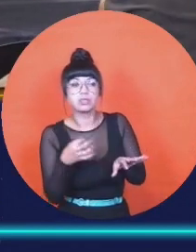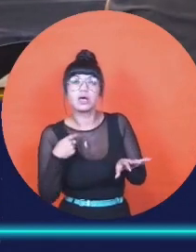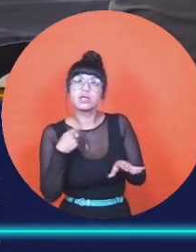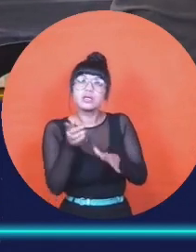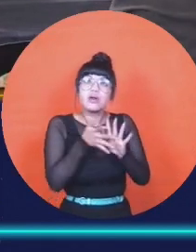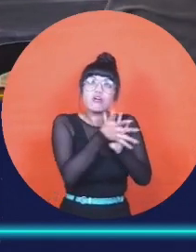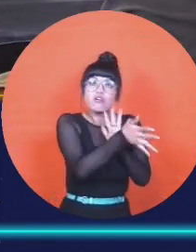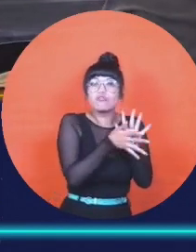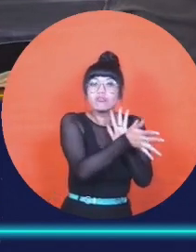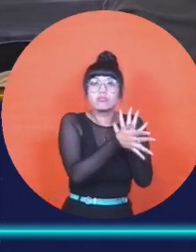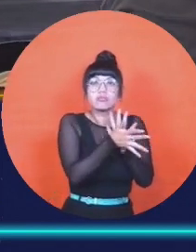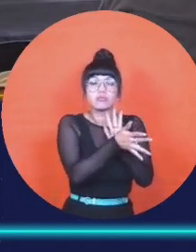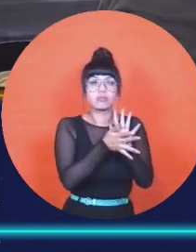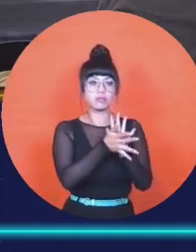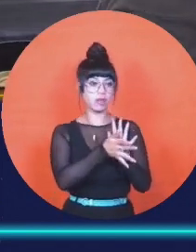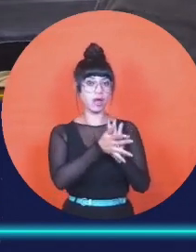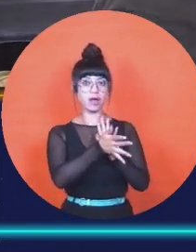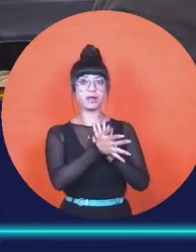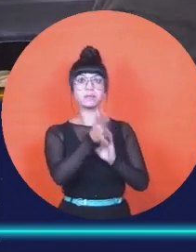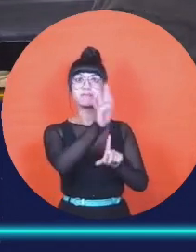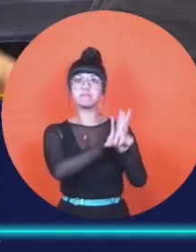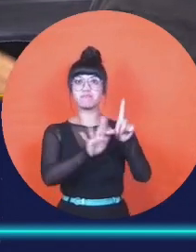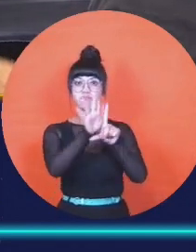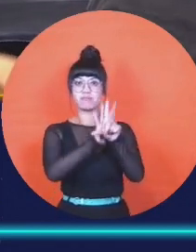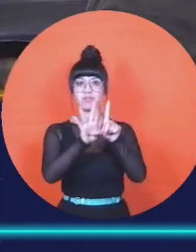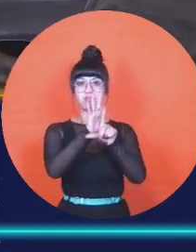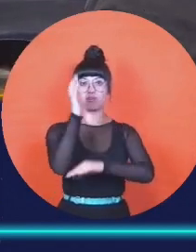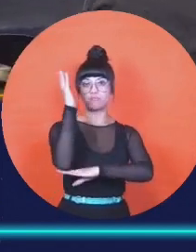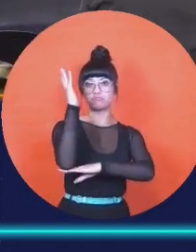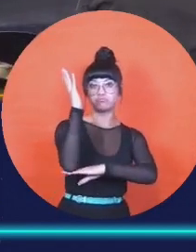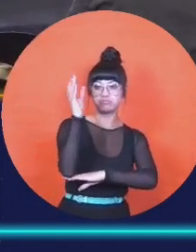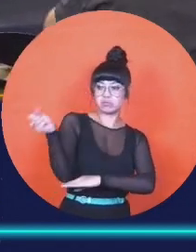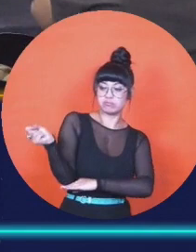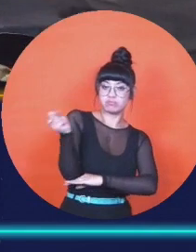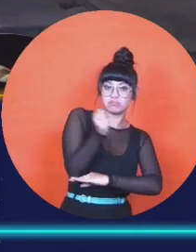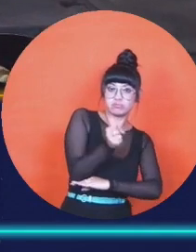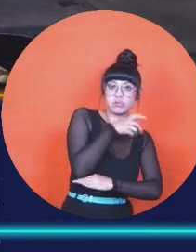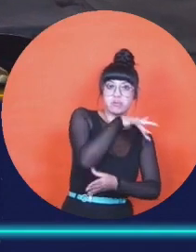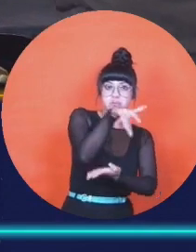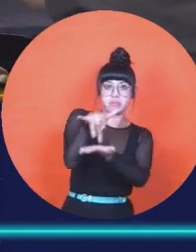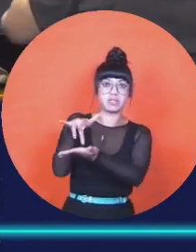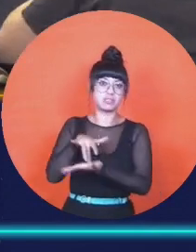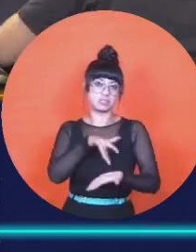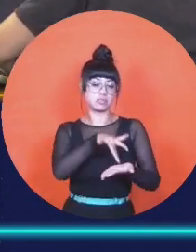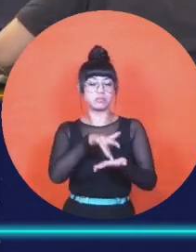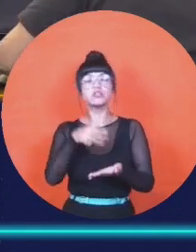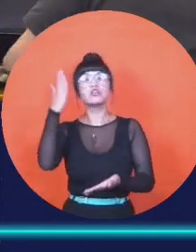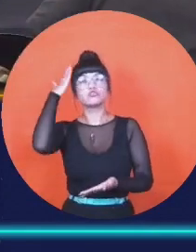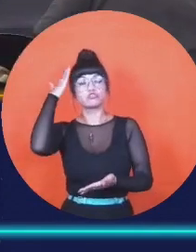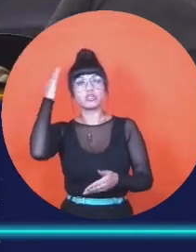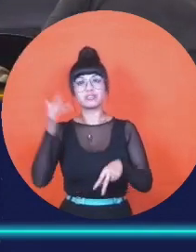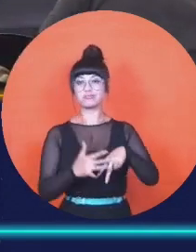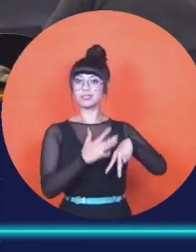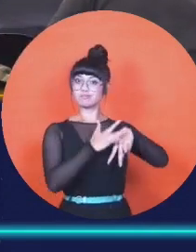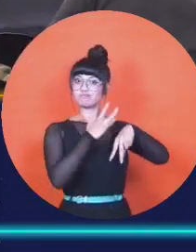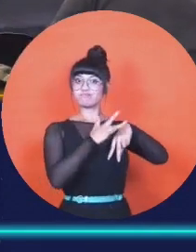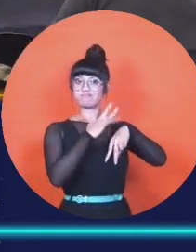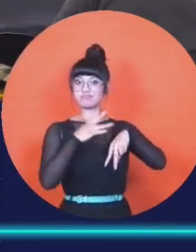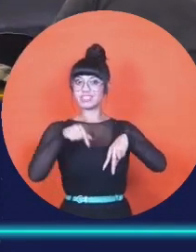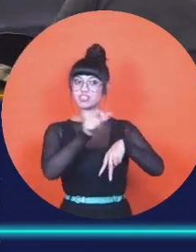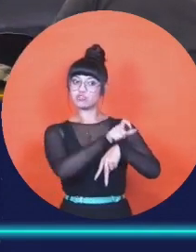contar de alguna manera con una videoconferencia de ustedes, con una participación, porque yo sé que motivaría mucho a